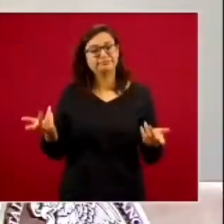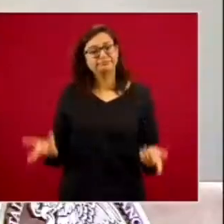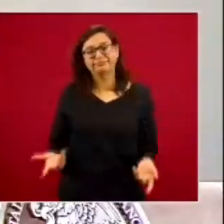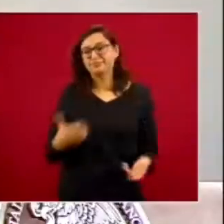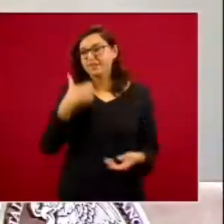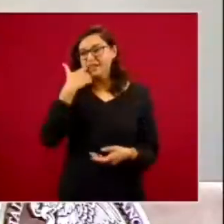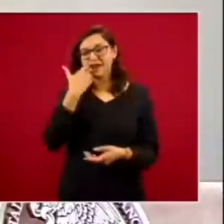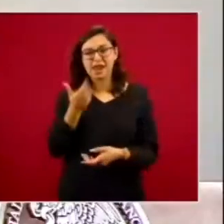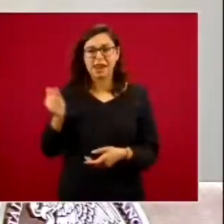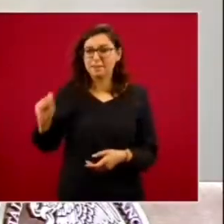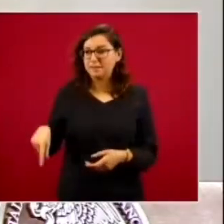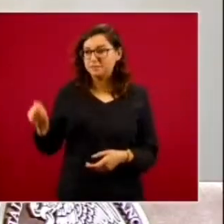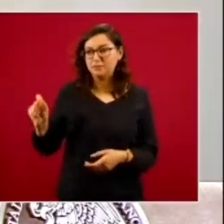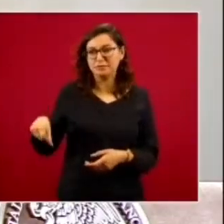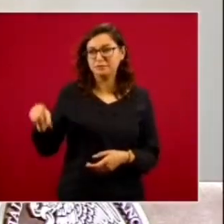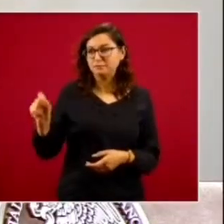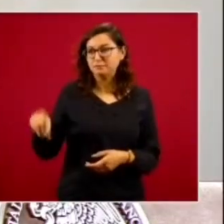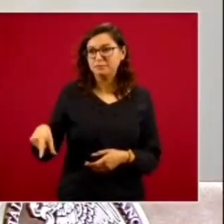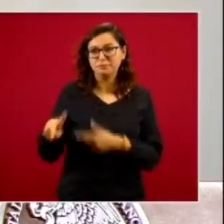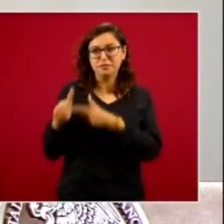querían mantener el mismo sistema.